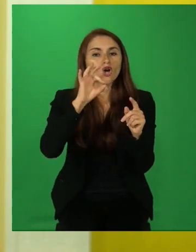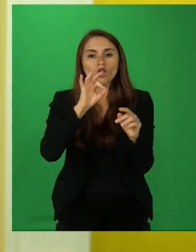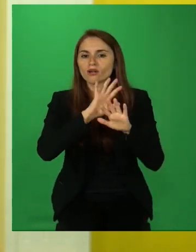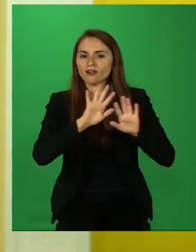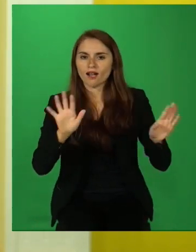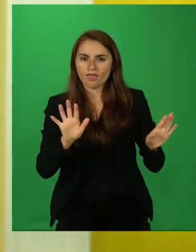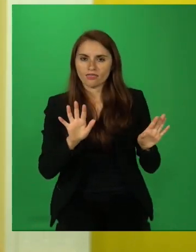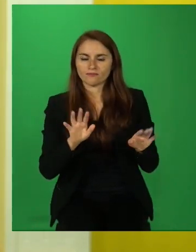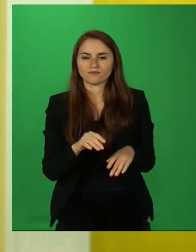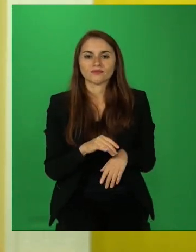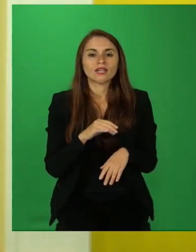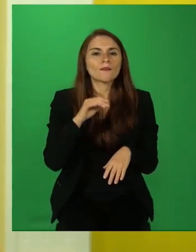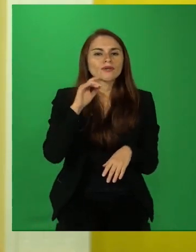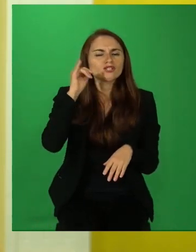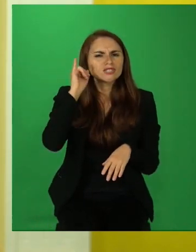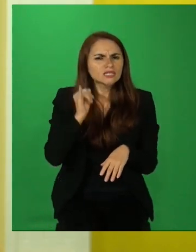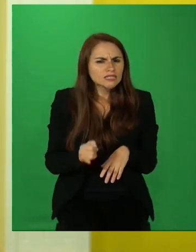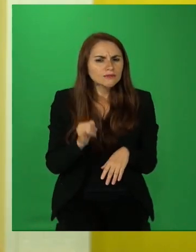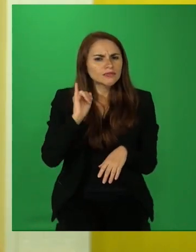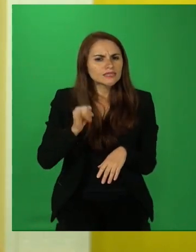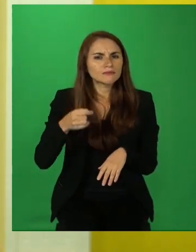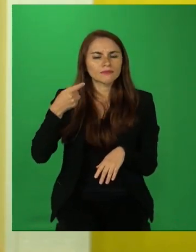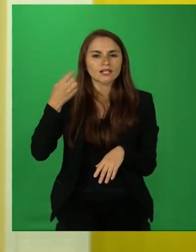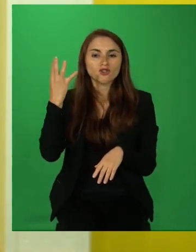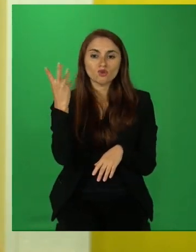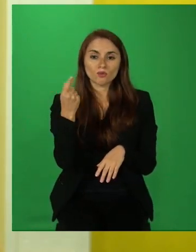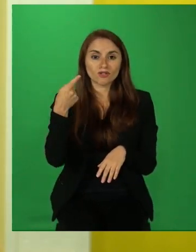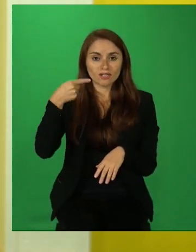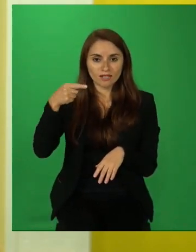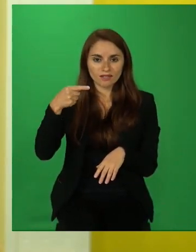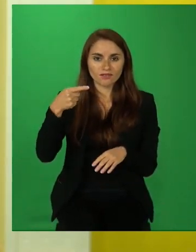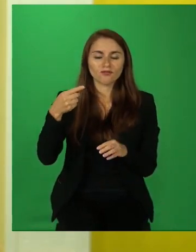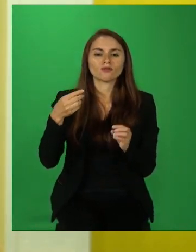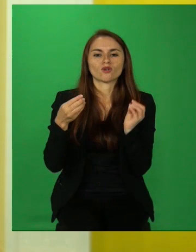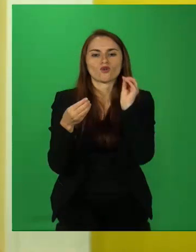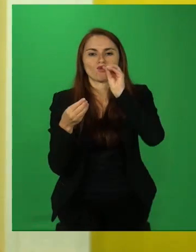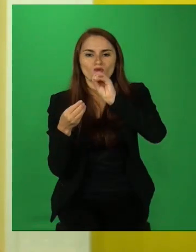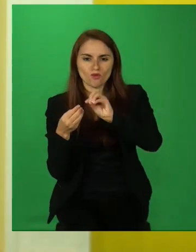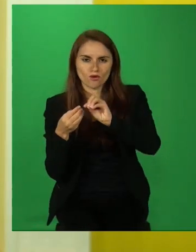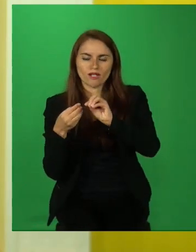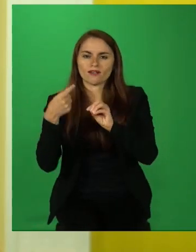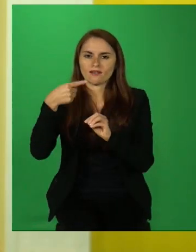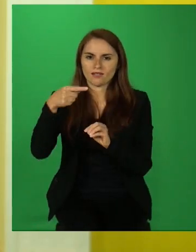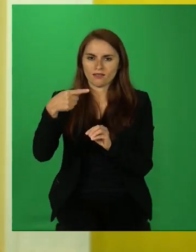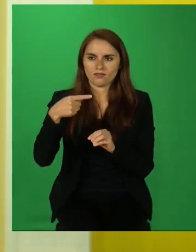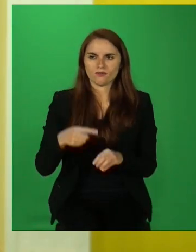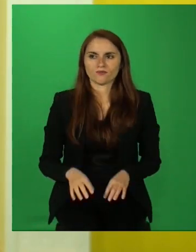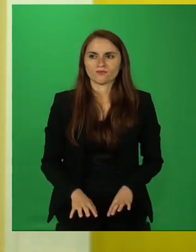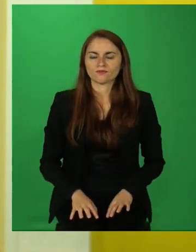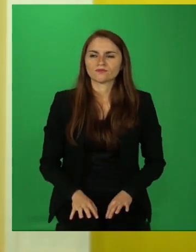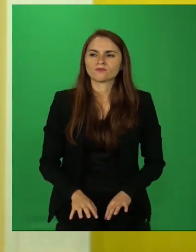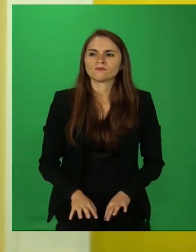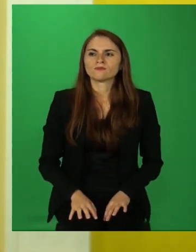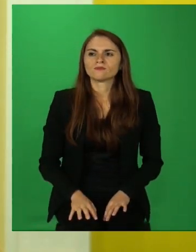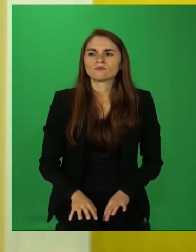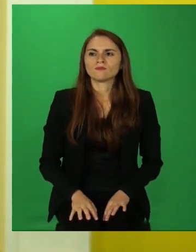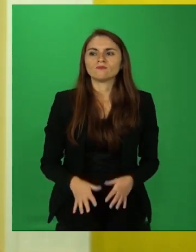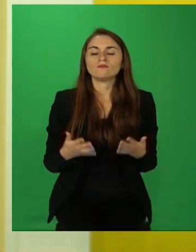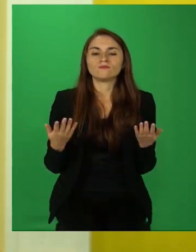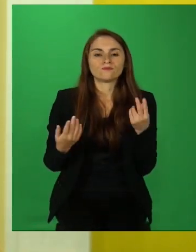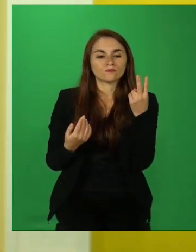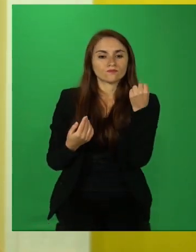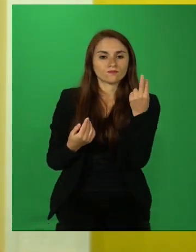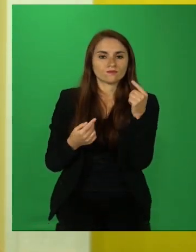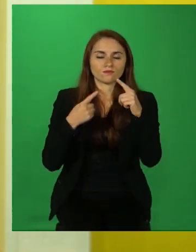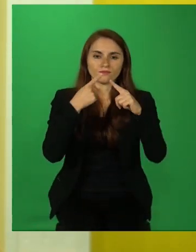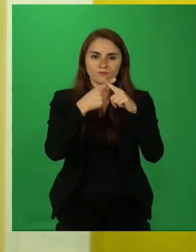signos si o si es el número negativo así que acá ese 12 es positivo decíamos entonces